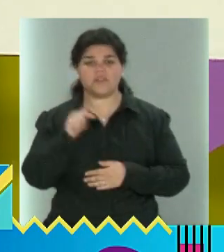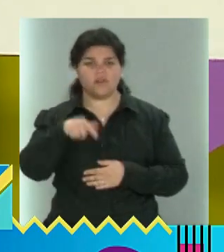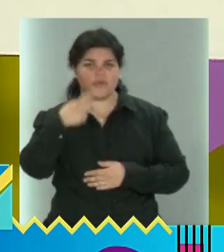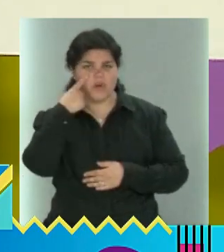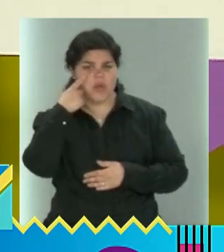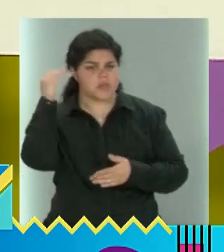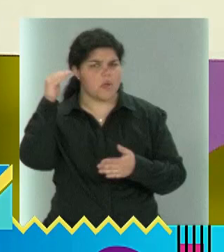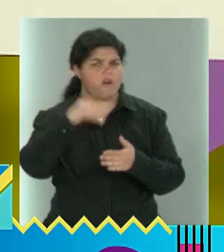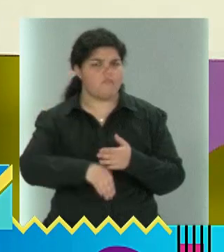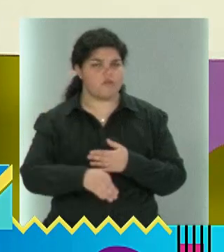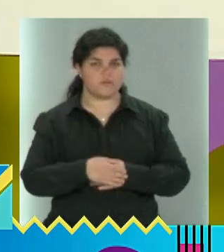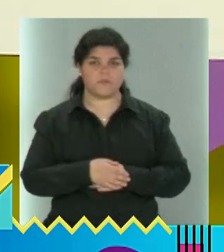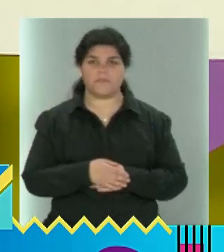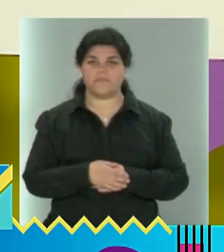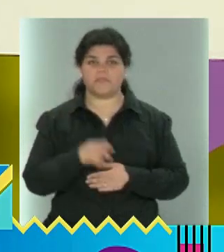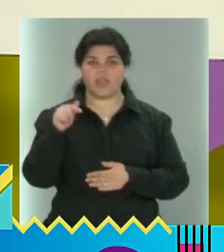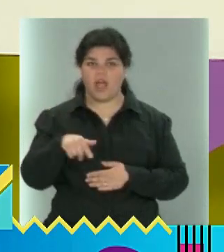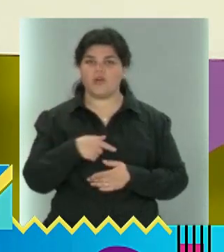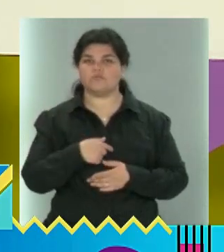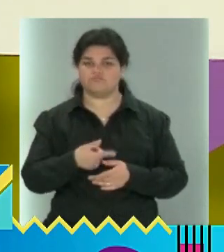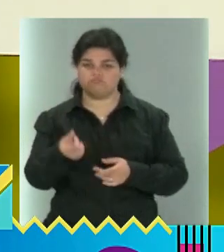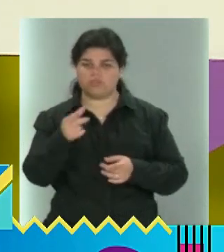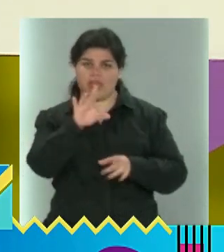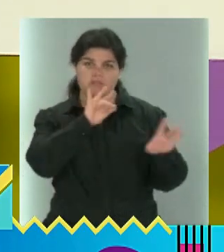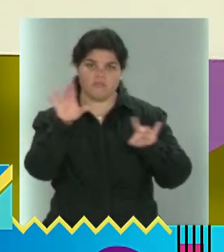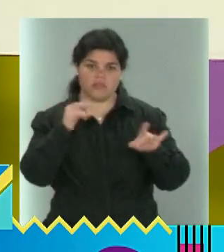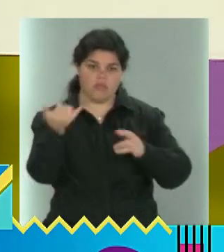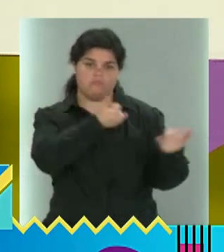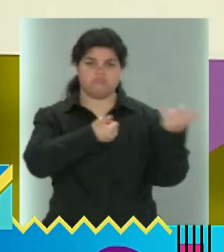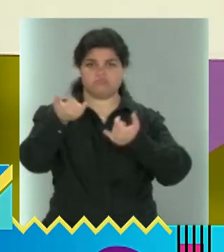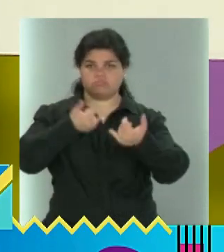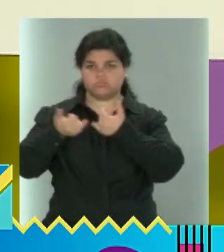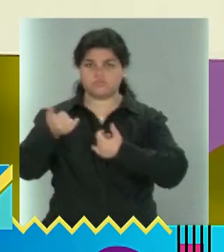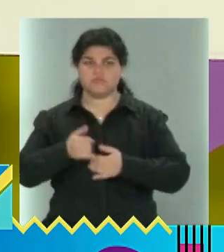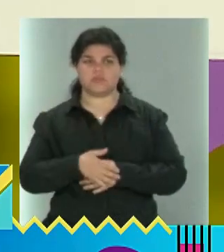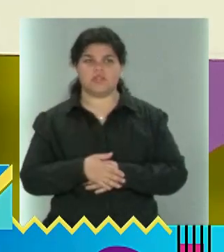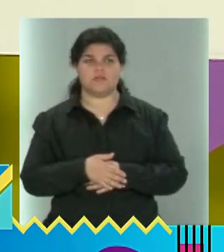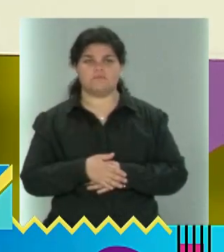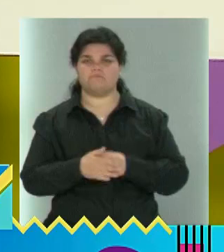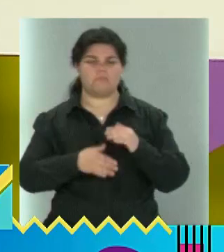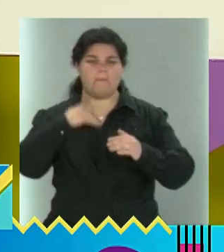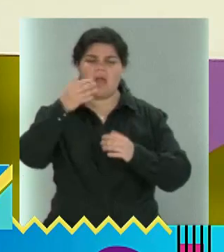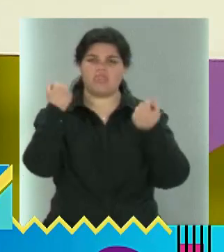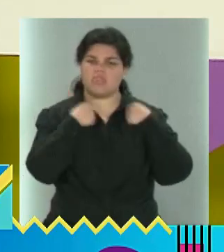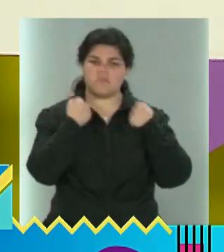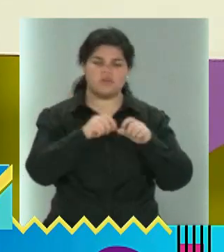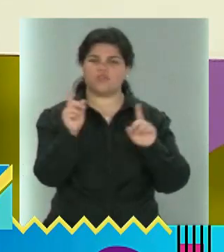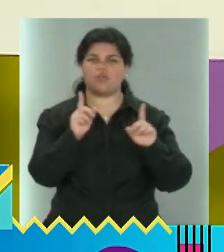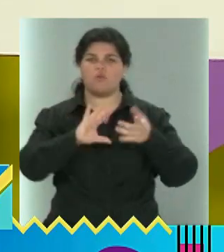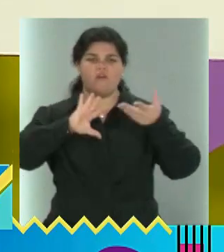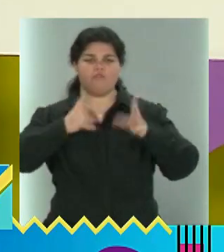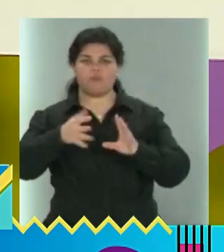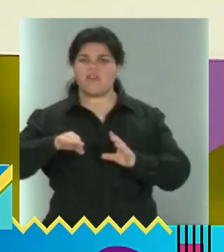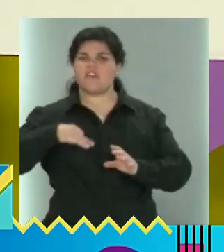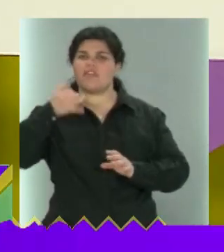un poco más. Recién ya nuestros invitados nos hablaban de que va mucho más allá de un deporte, se habla de una filosofía de